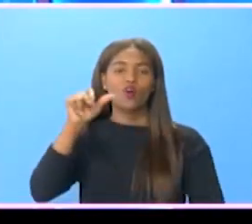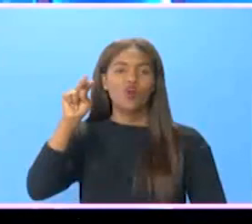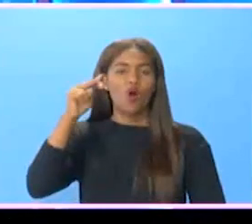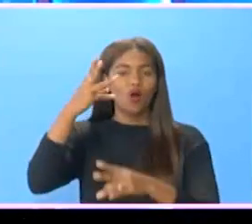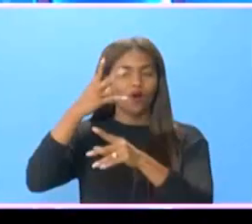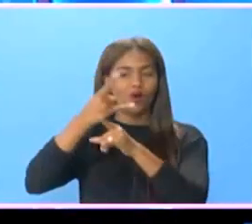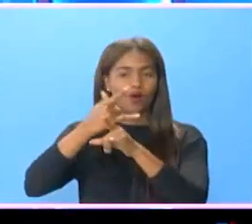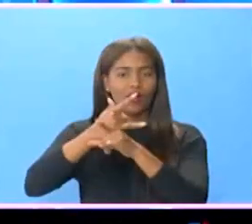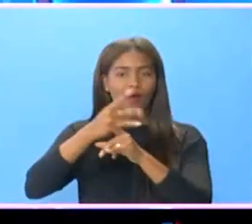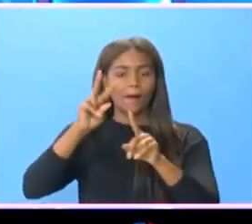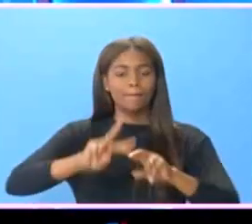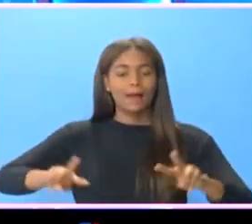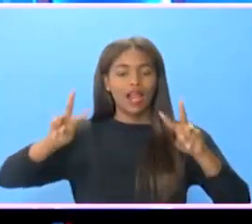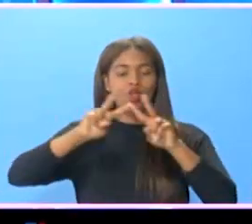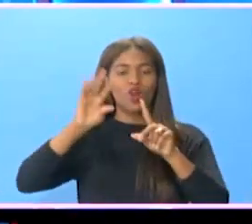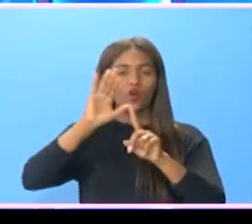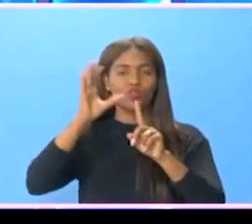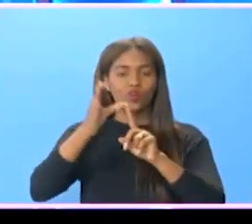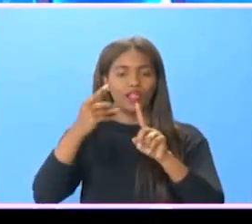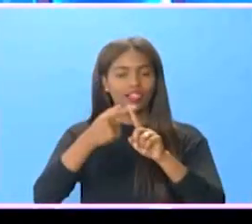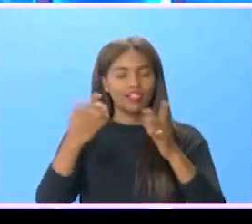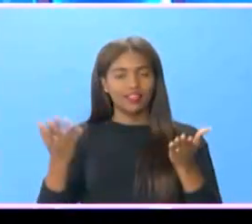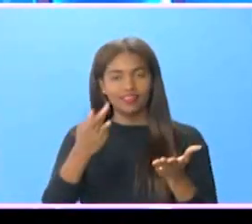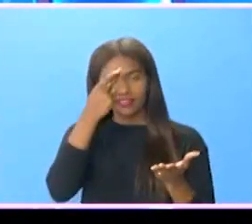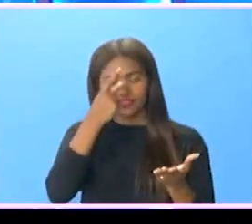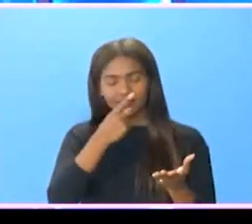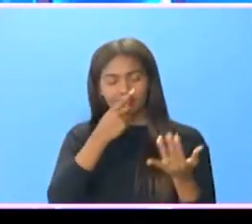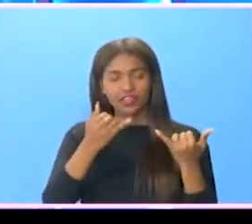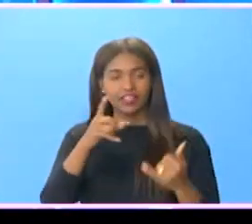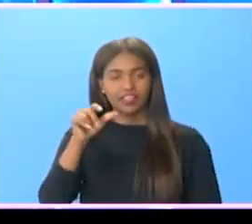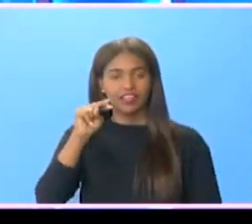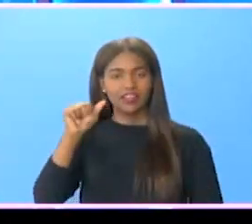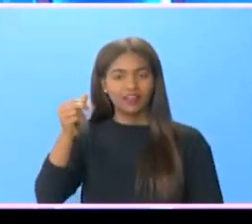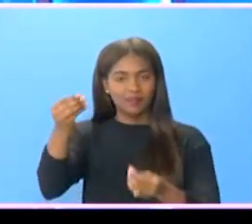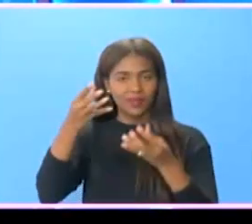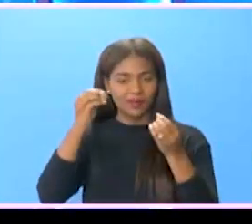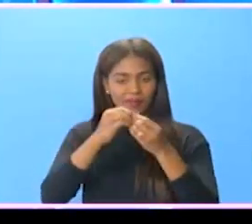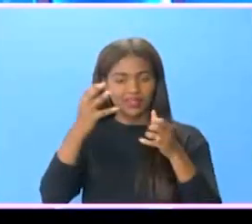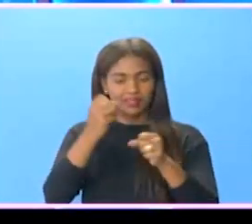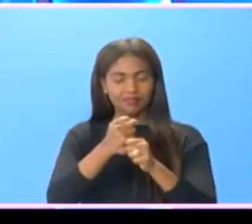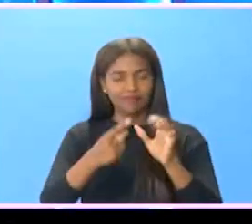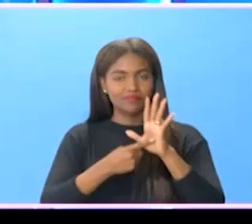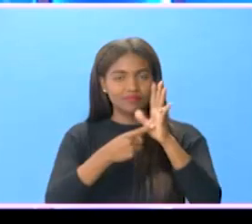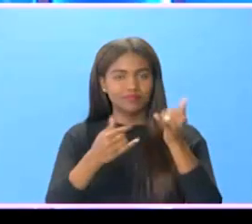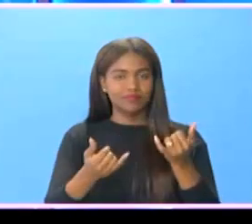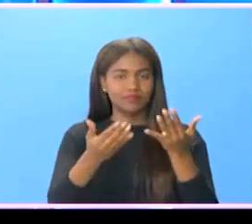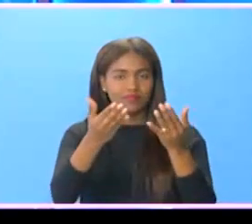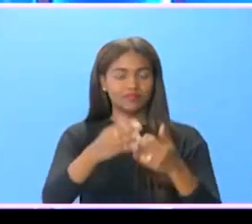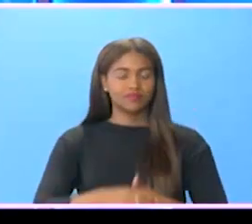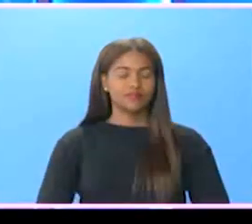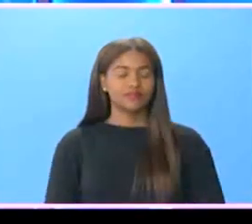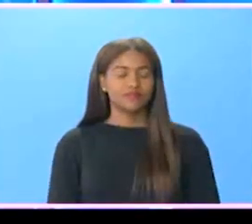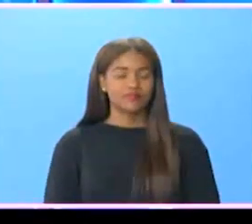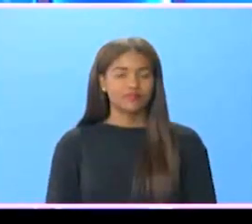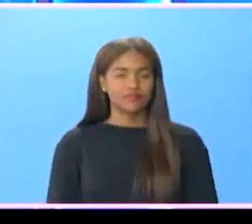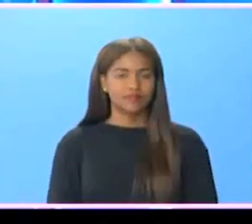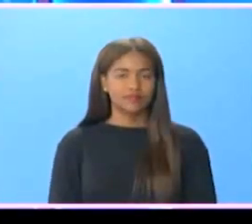valores culturales aquí de República Dominicana. Diana Carreras tiene detalles de esta y otras informaciones sociales de hoy. Paso contigo. Adelante,